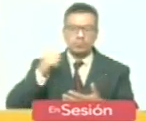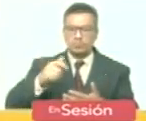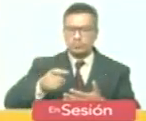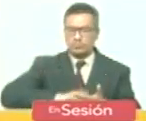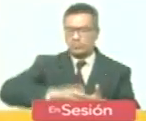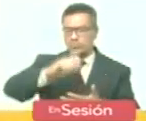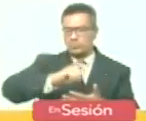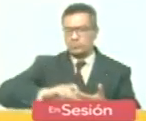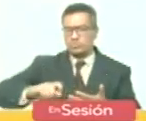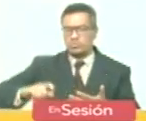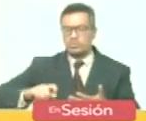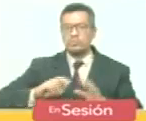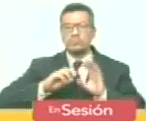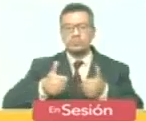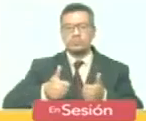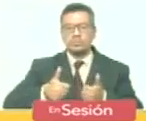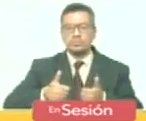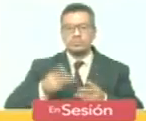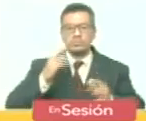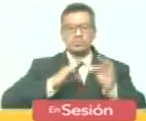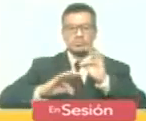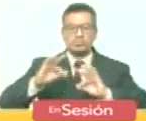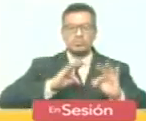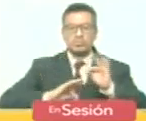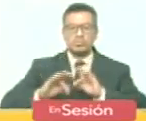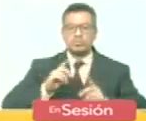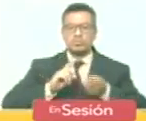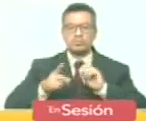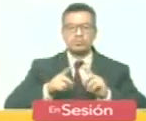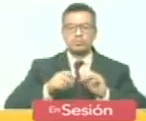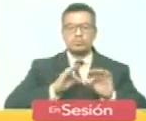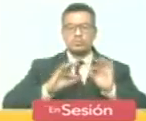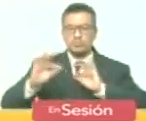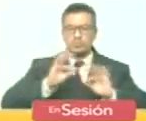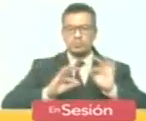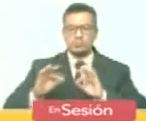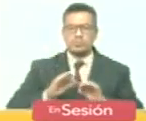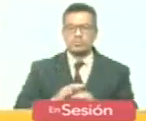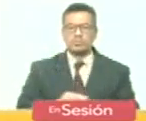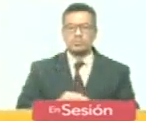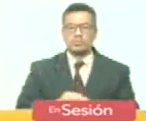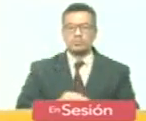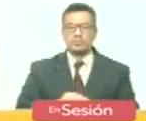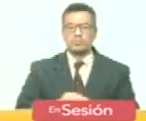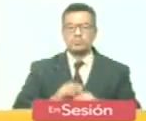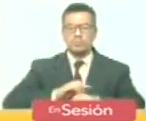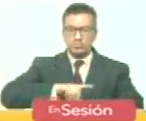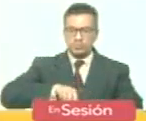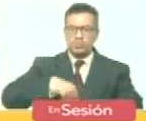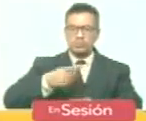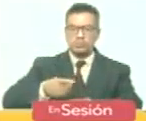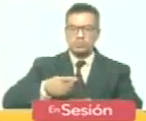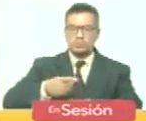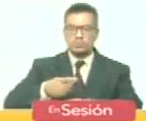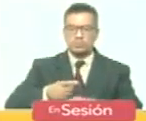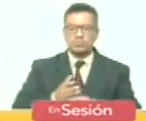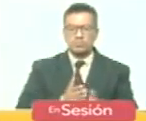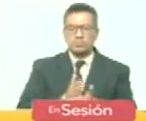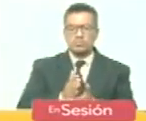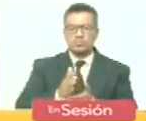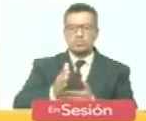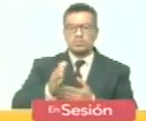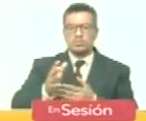literaria que se inició en el teatro con varias obras teatrales y que luego le daría paso a su